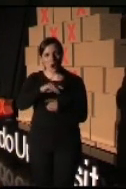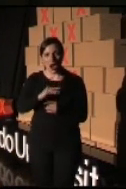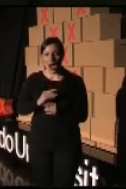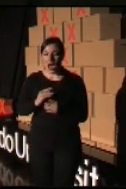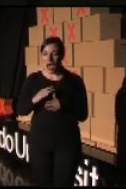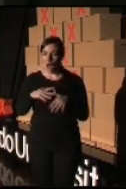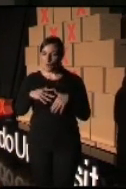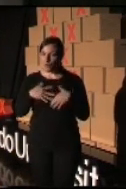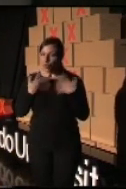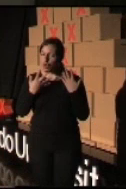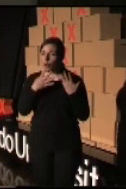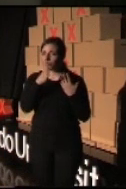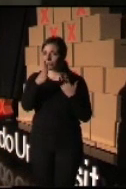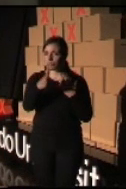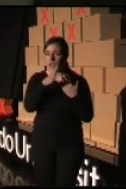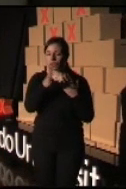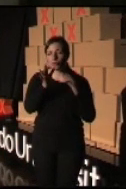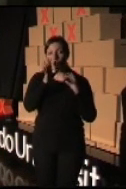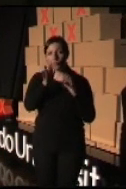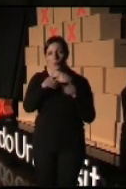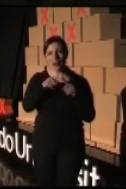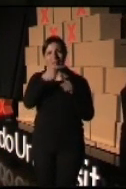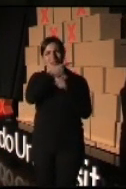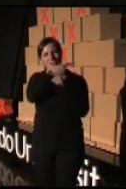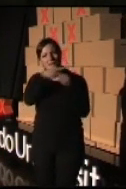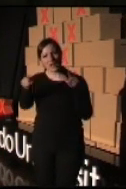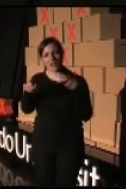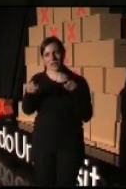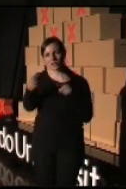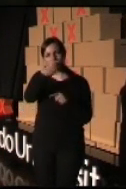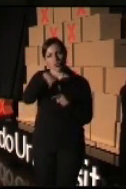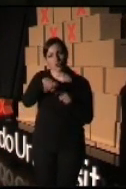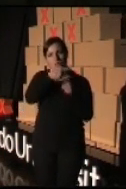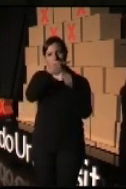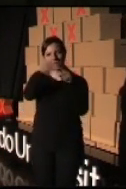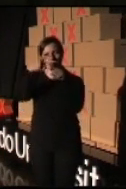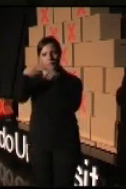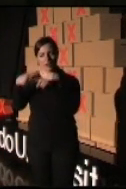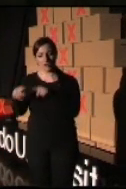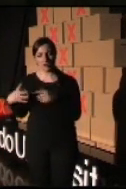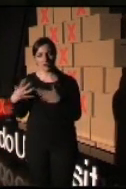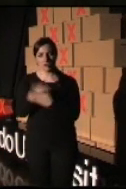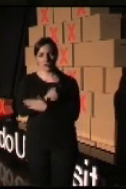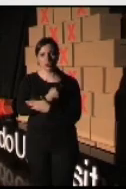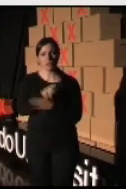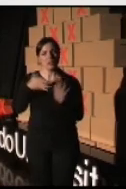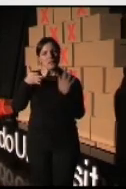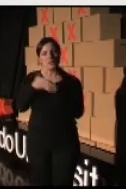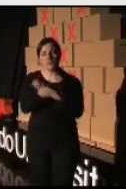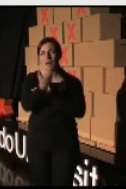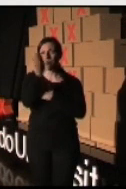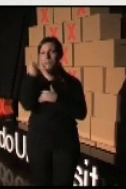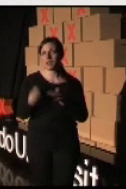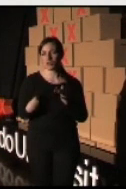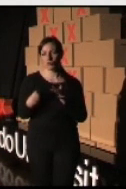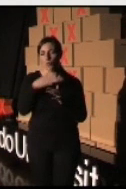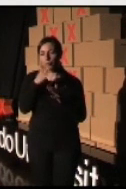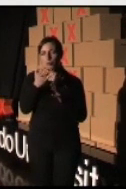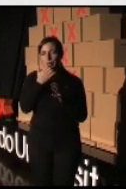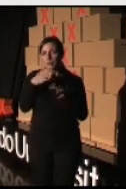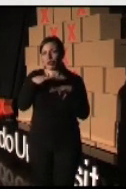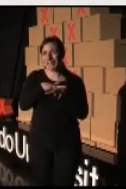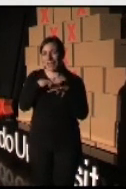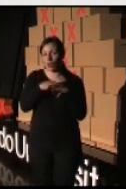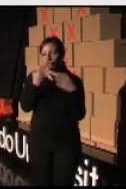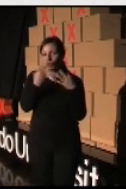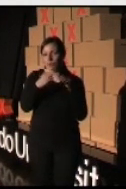eso, porque esas diferencias que hacen que seamos distintos unos de otros son las mismas que hacen que un tejido normal, que